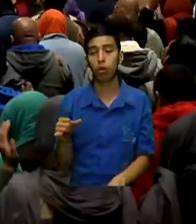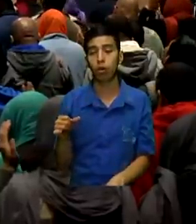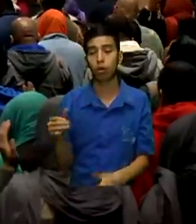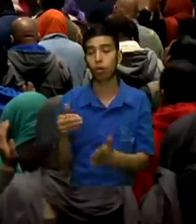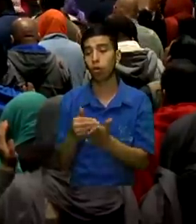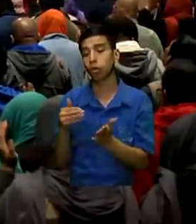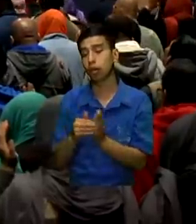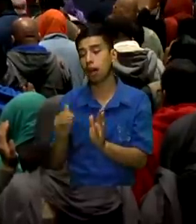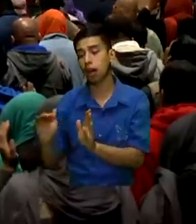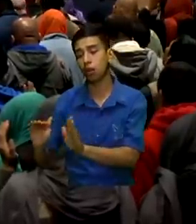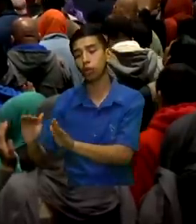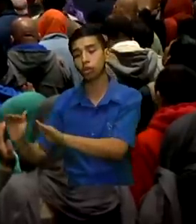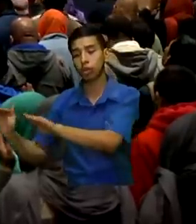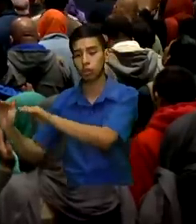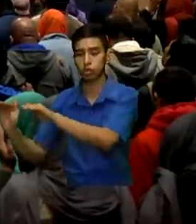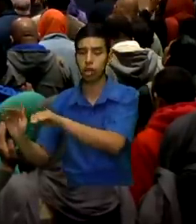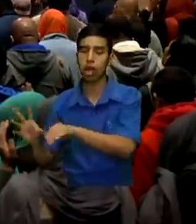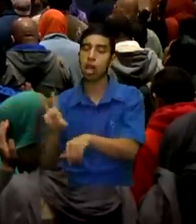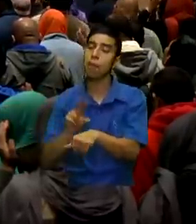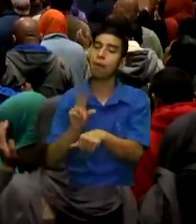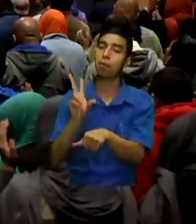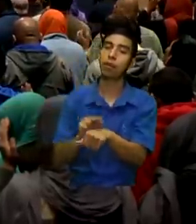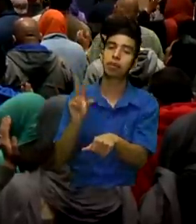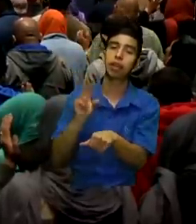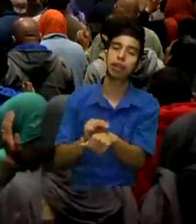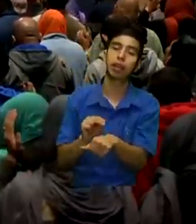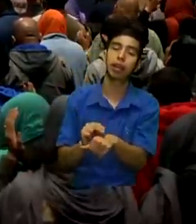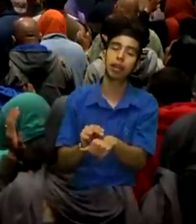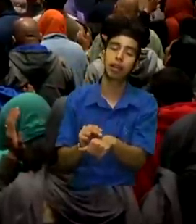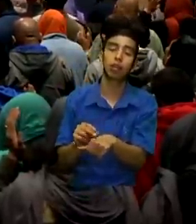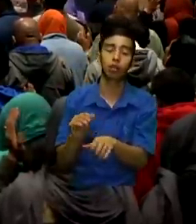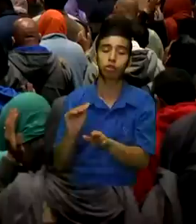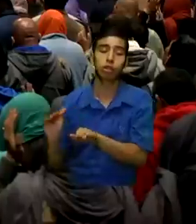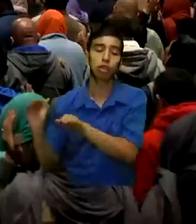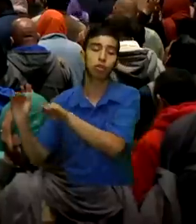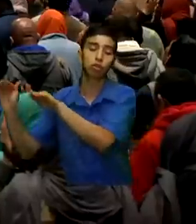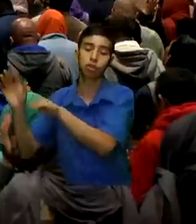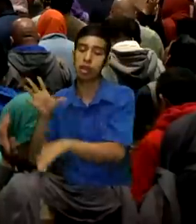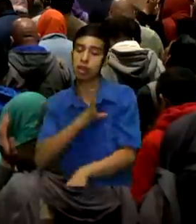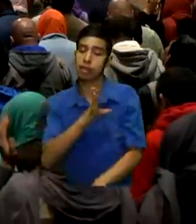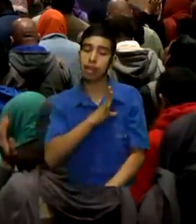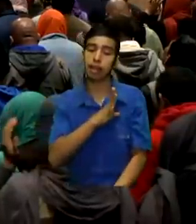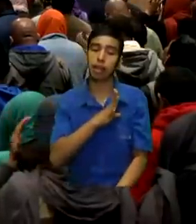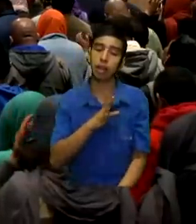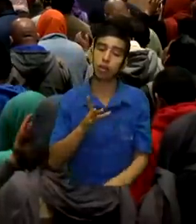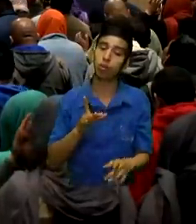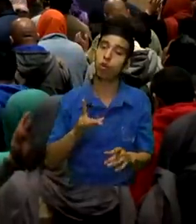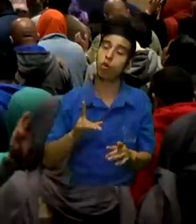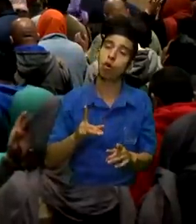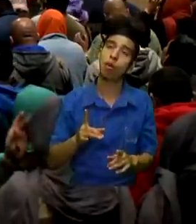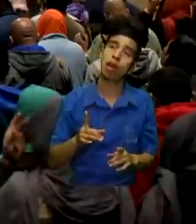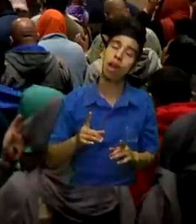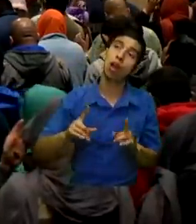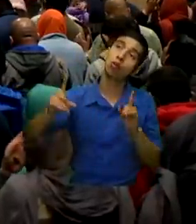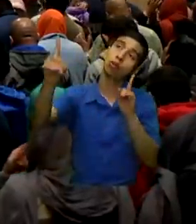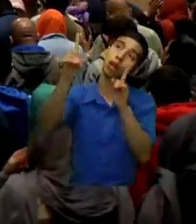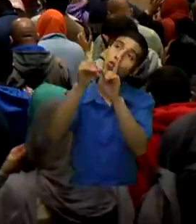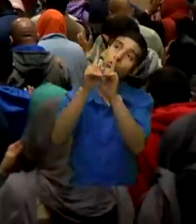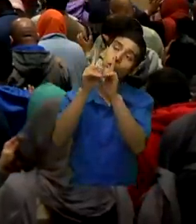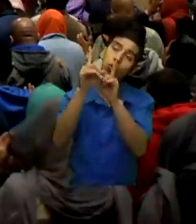ya. Permite que ellos tengan un encuentro contigo también. Los hijitos, los